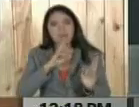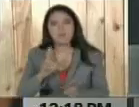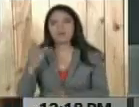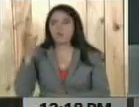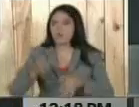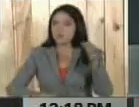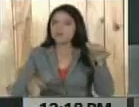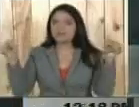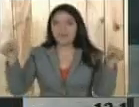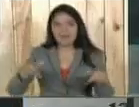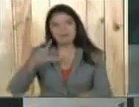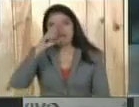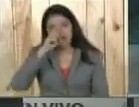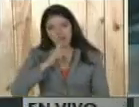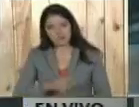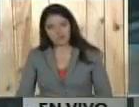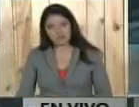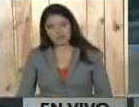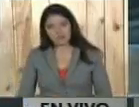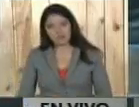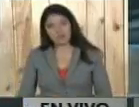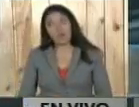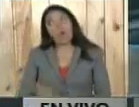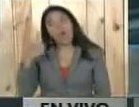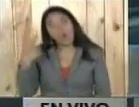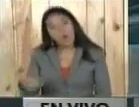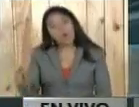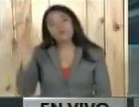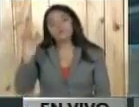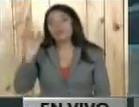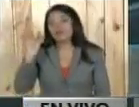año? Otro gallo cantaría.